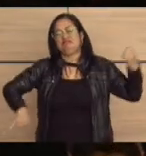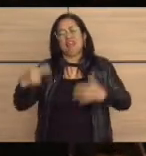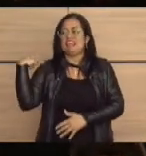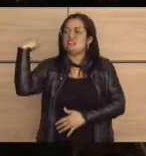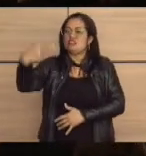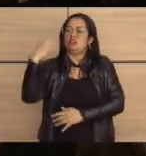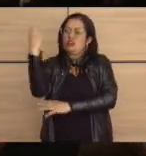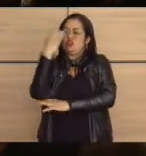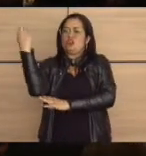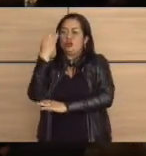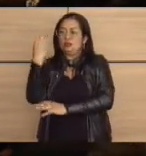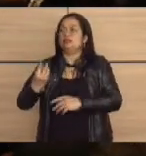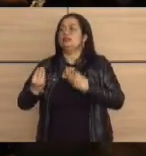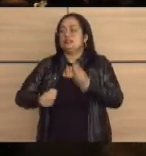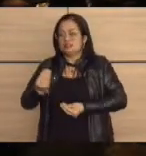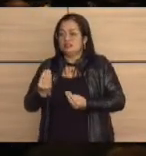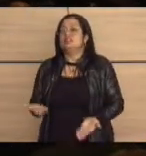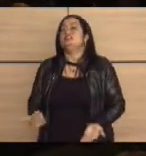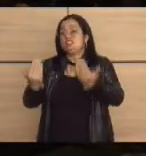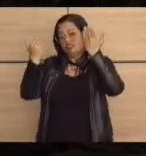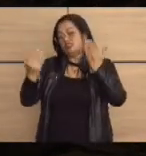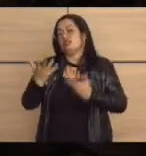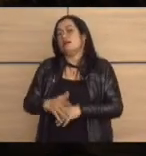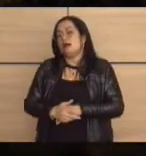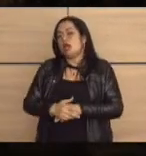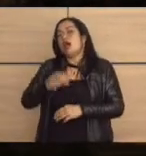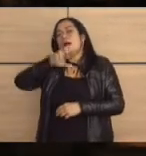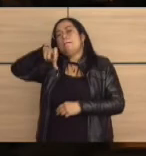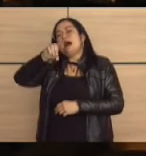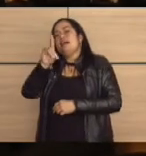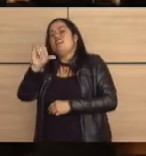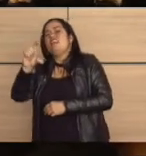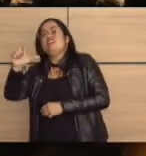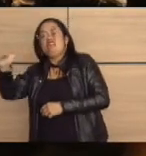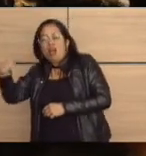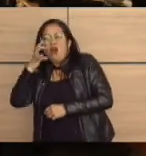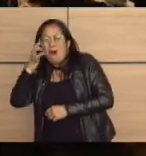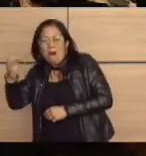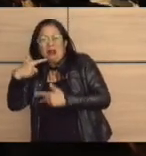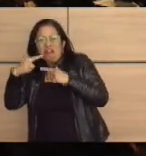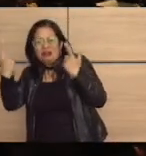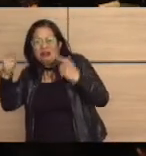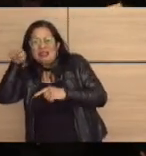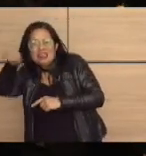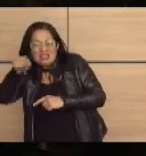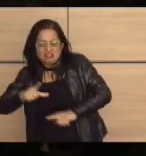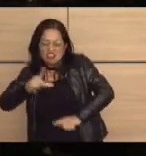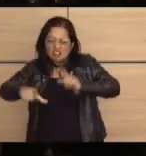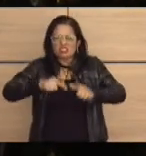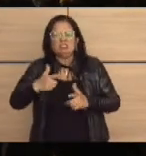hacerlo conocer porque es muy valioso, como José Prudencio Padilla. Y cada uno de estos